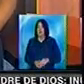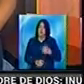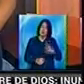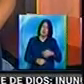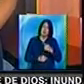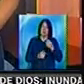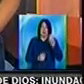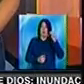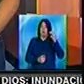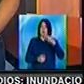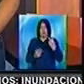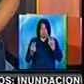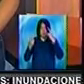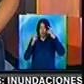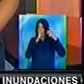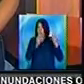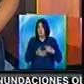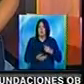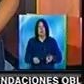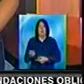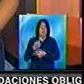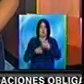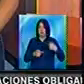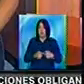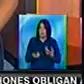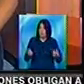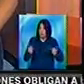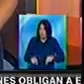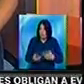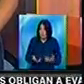el sueño de muchos. Pero se imagina volver a verse como cuando era un niño.